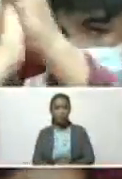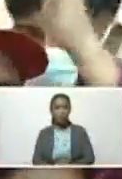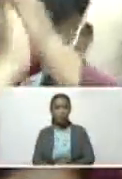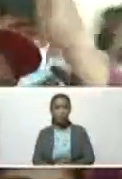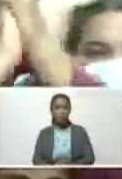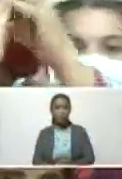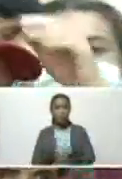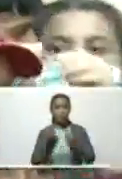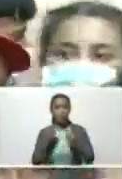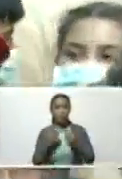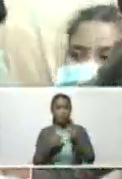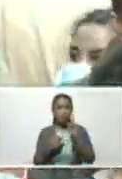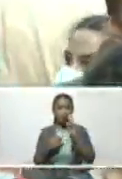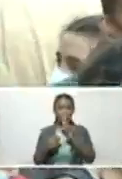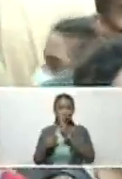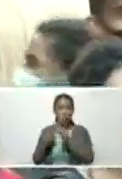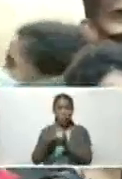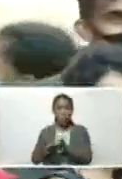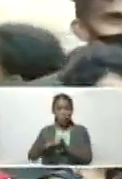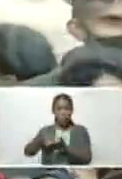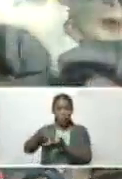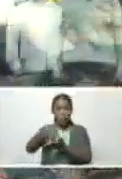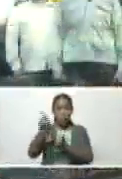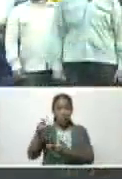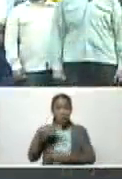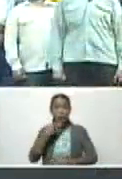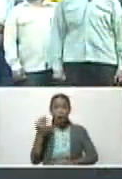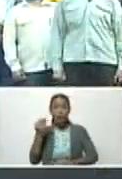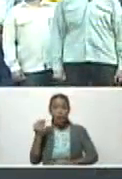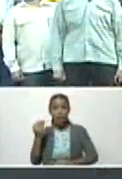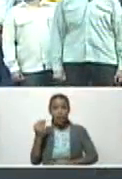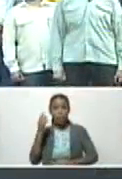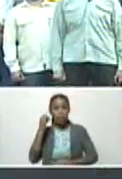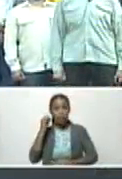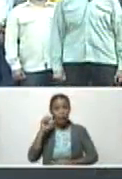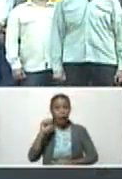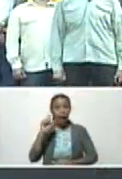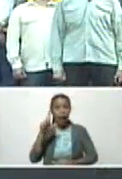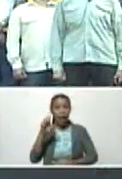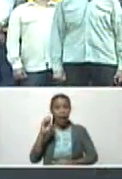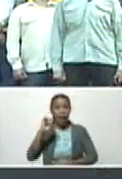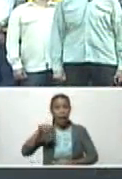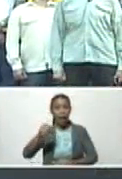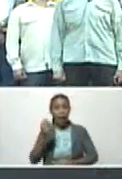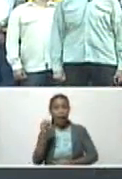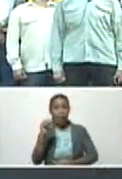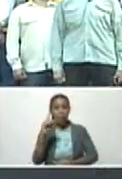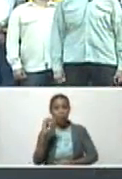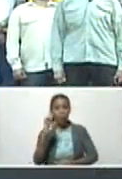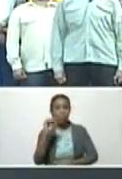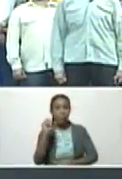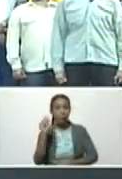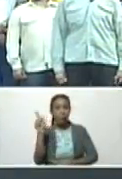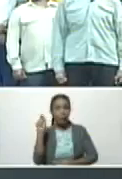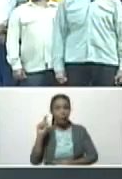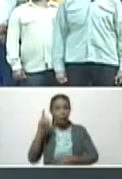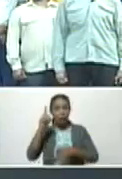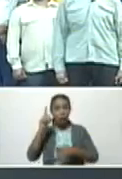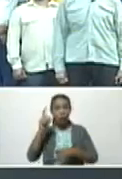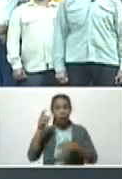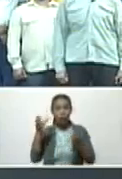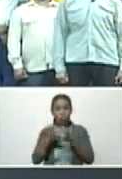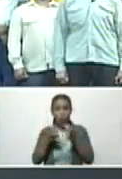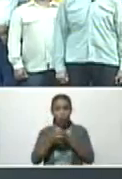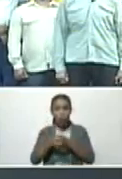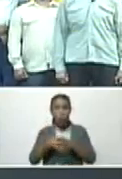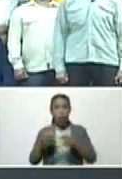para ver resurgir de esa muchachada, Alejandra, la muchachada que estudia primer año,